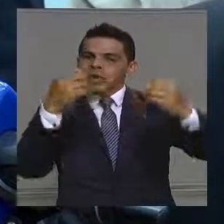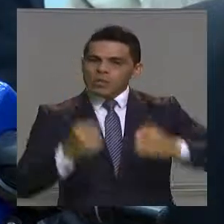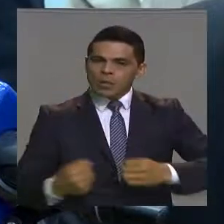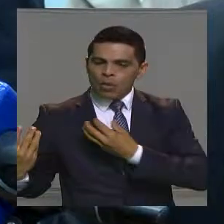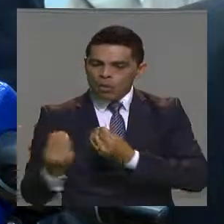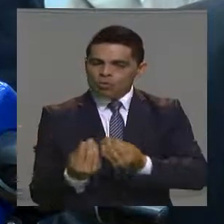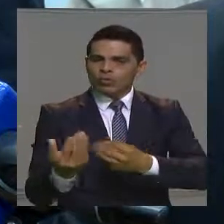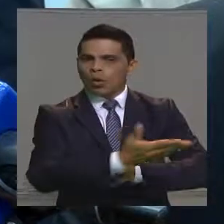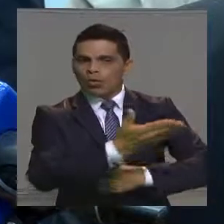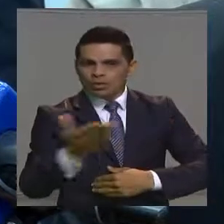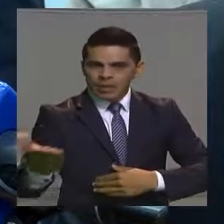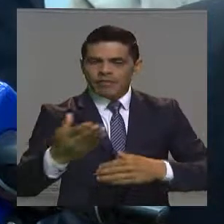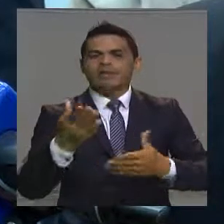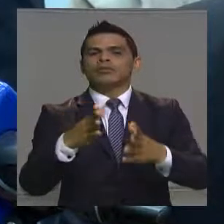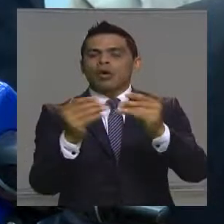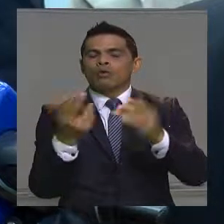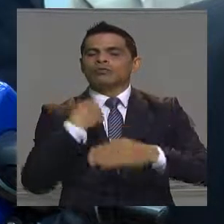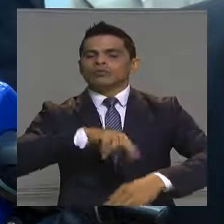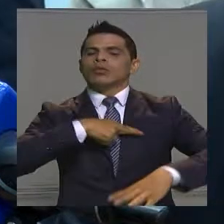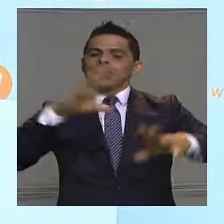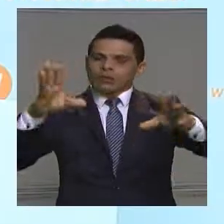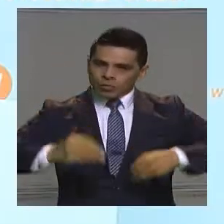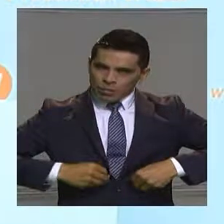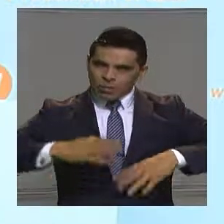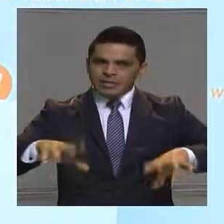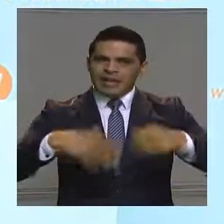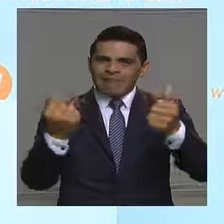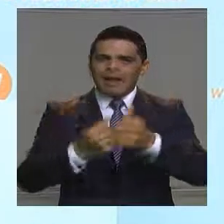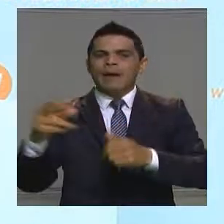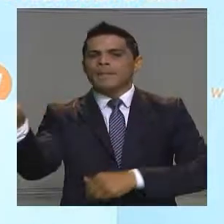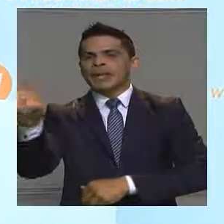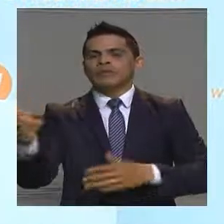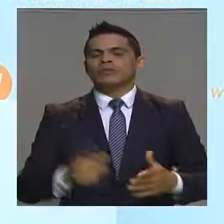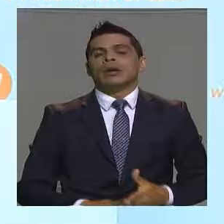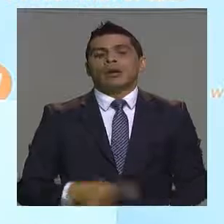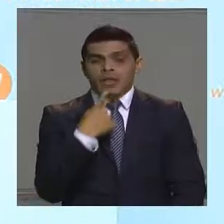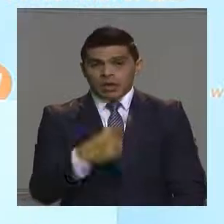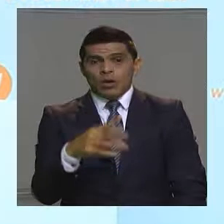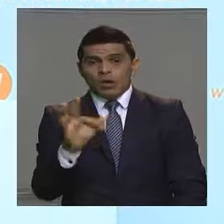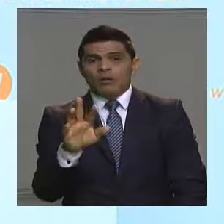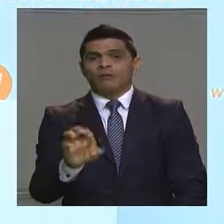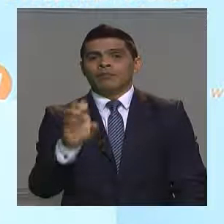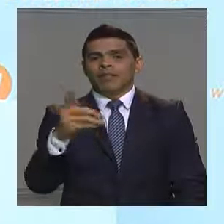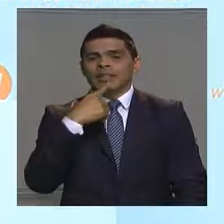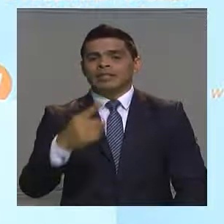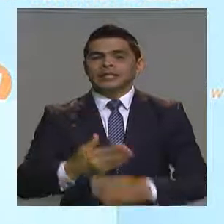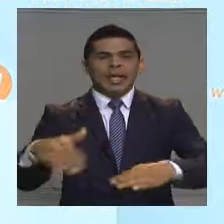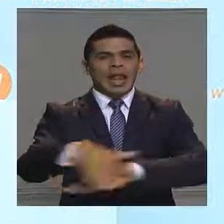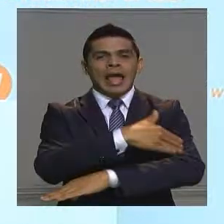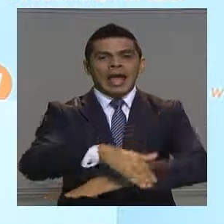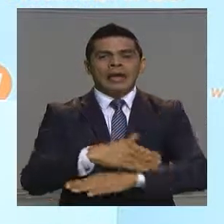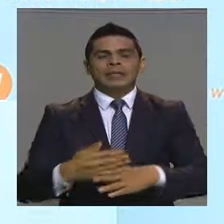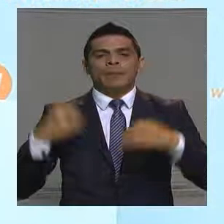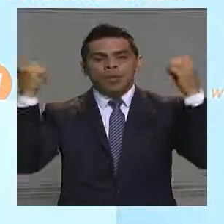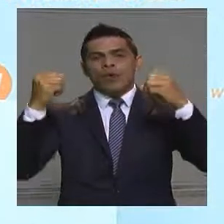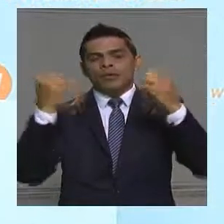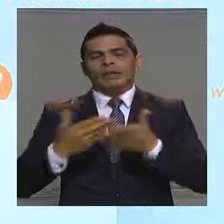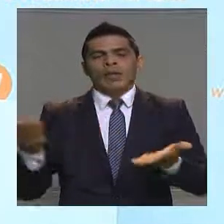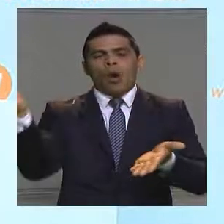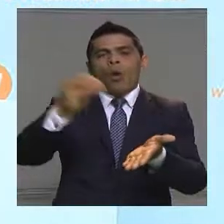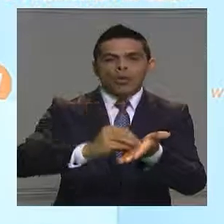ustedes si todos asumimos el compromiso de rescatar a Venezuela. Asimismo, Freddy Guevara reafirmó que solo la calle devolverá al pueblo venezolano su